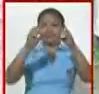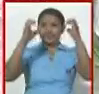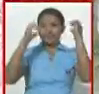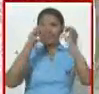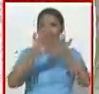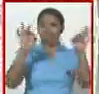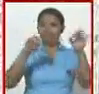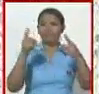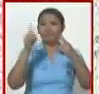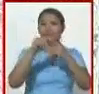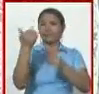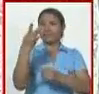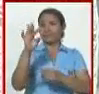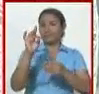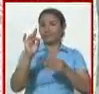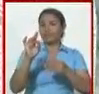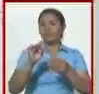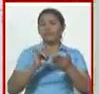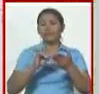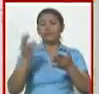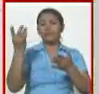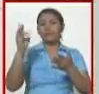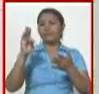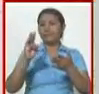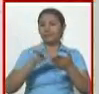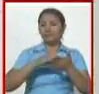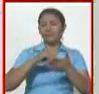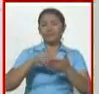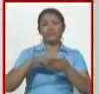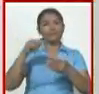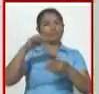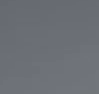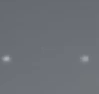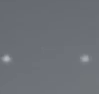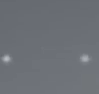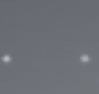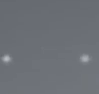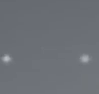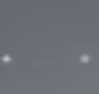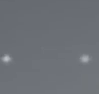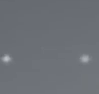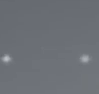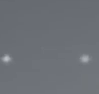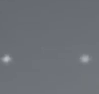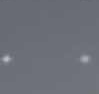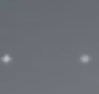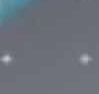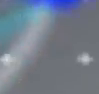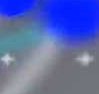formulario estatal 17 de noviembre y el sorteo será del 26 al 30 del mismo